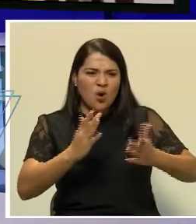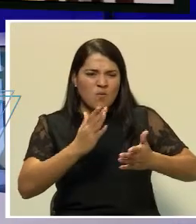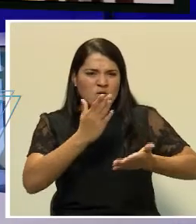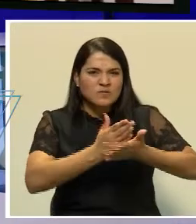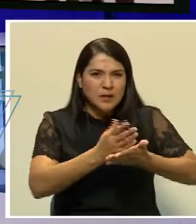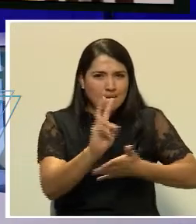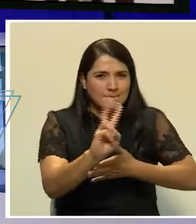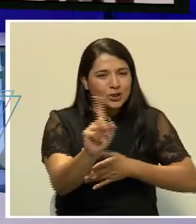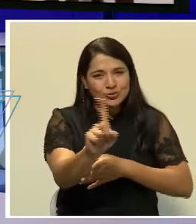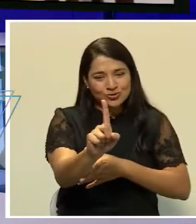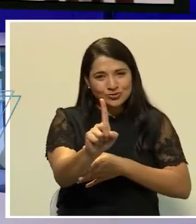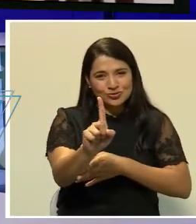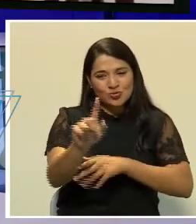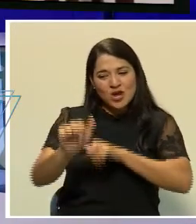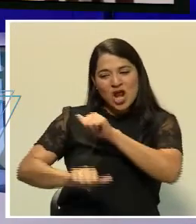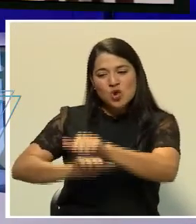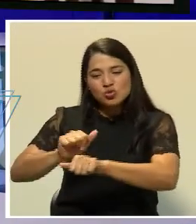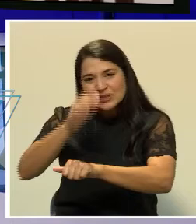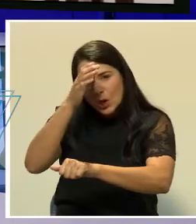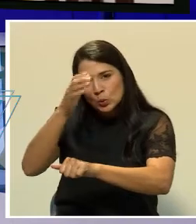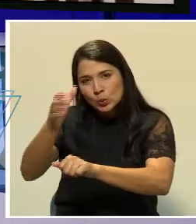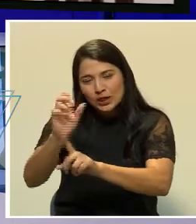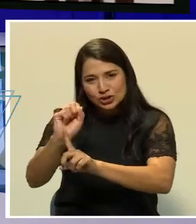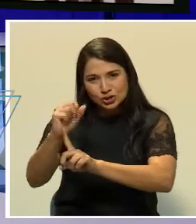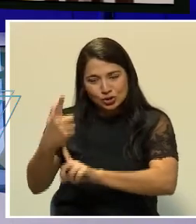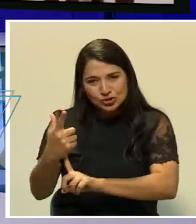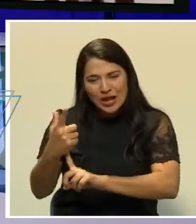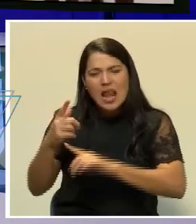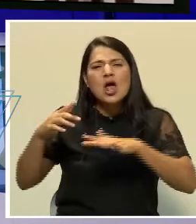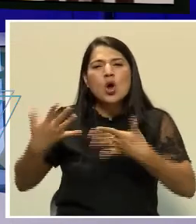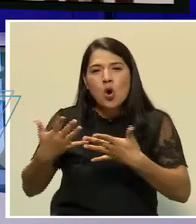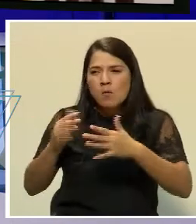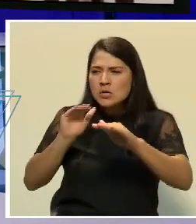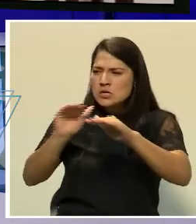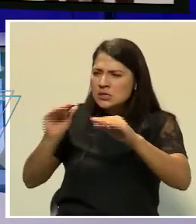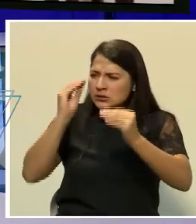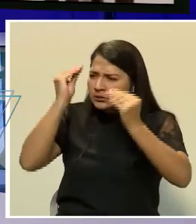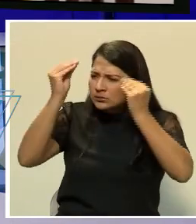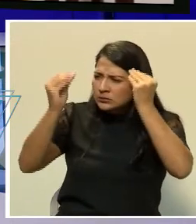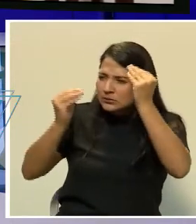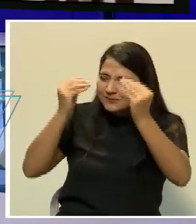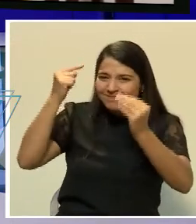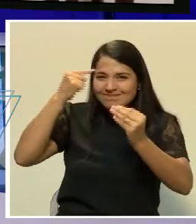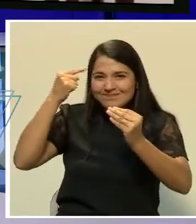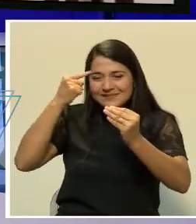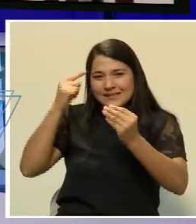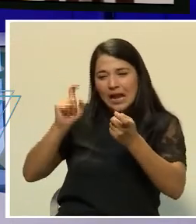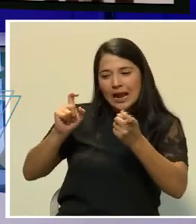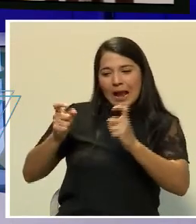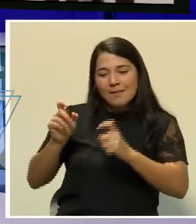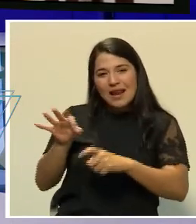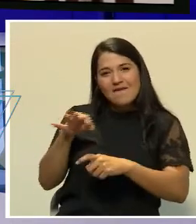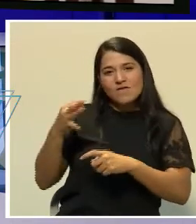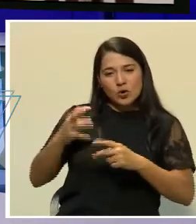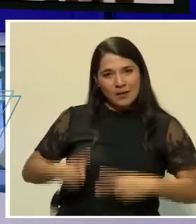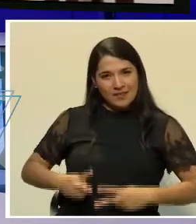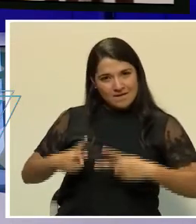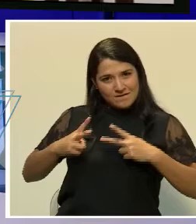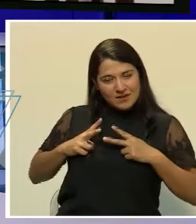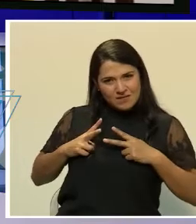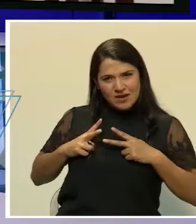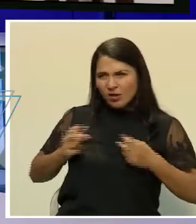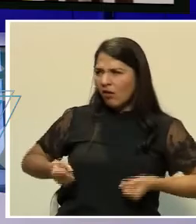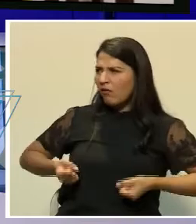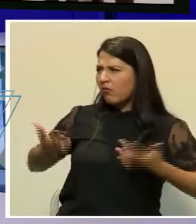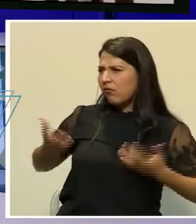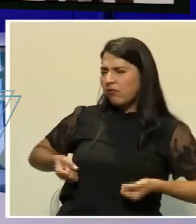lucha cultural, social, a partir de generar conciencia hacia una transformación de los modos de consumo, por ejemplo, de los modos